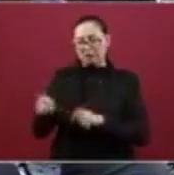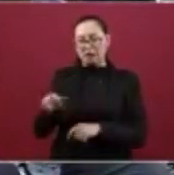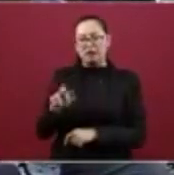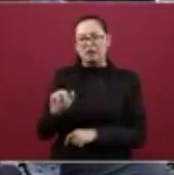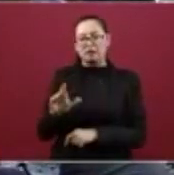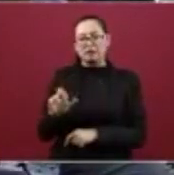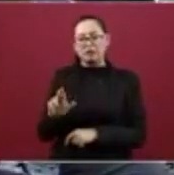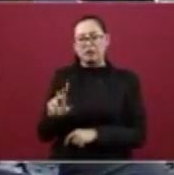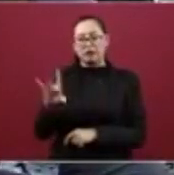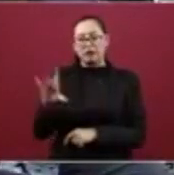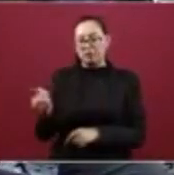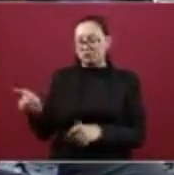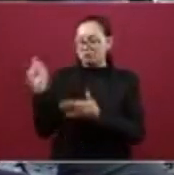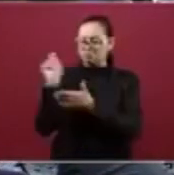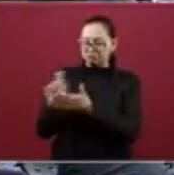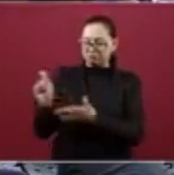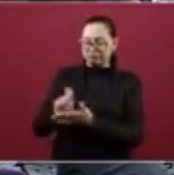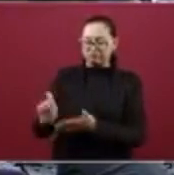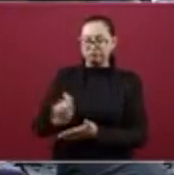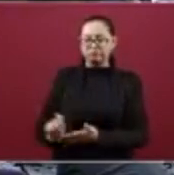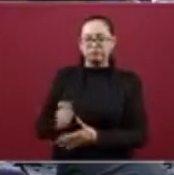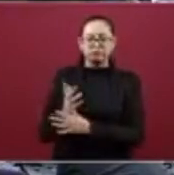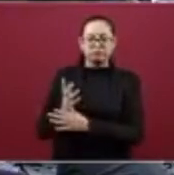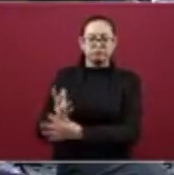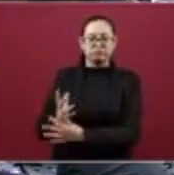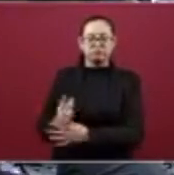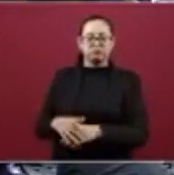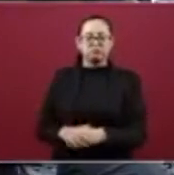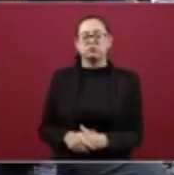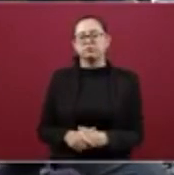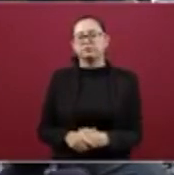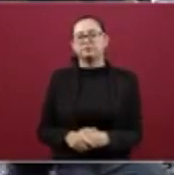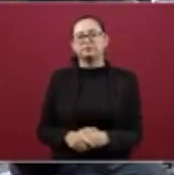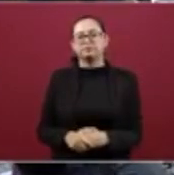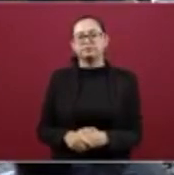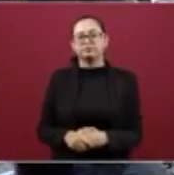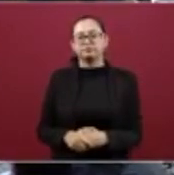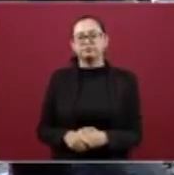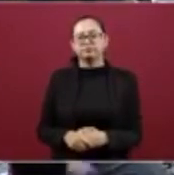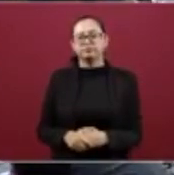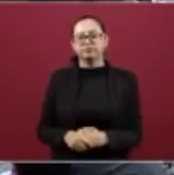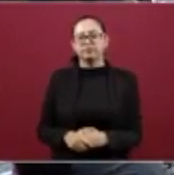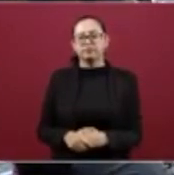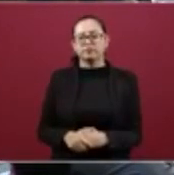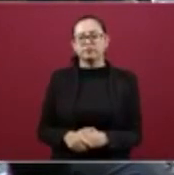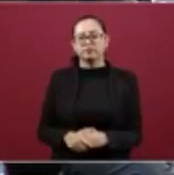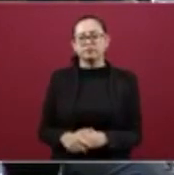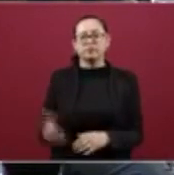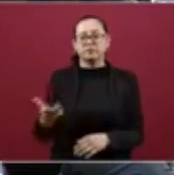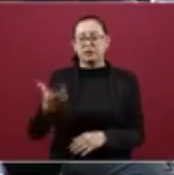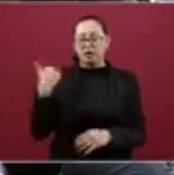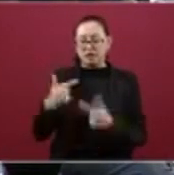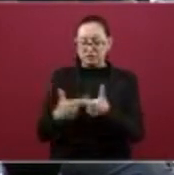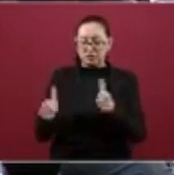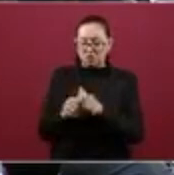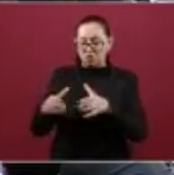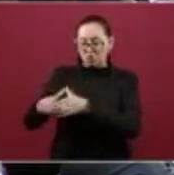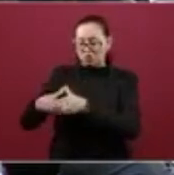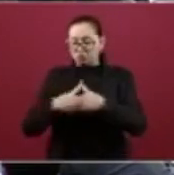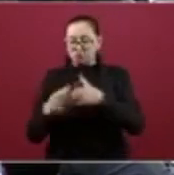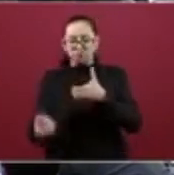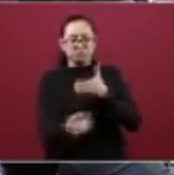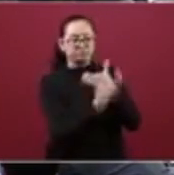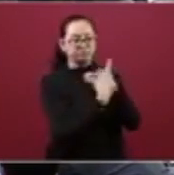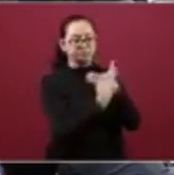hoy escribe un artículo donde confiesa que formó parte de un grupo de personas que hizo una campaña en su contra,